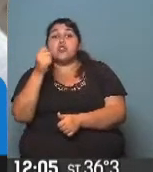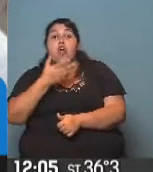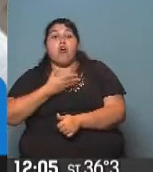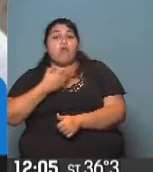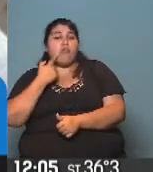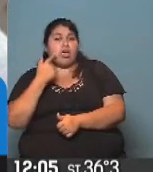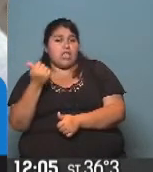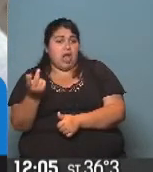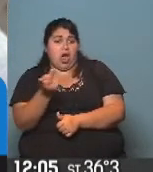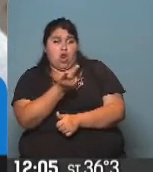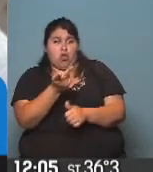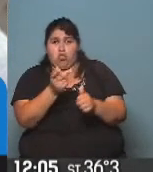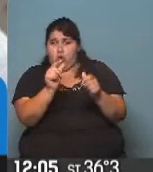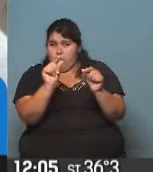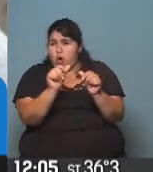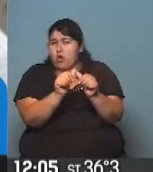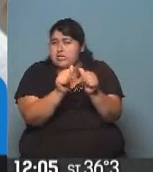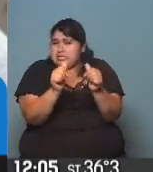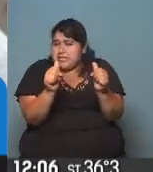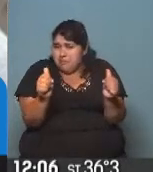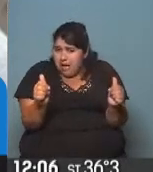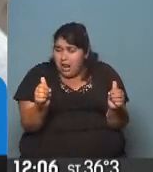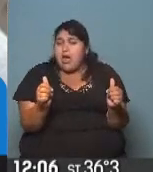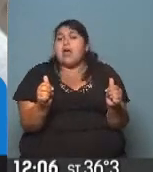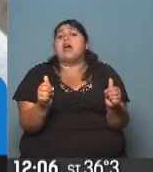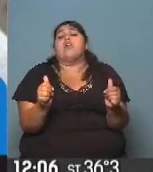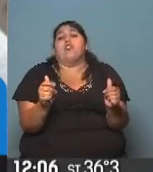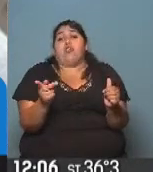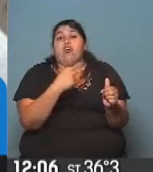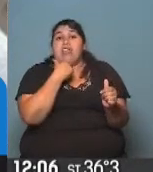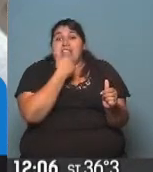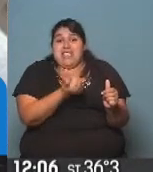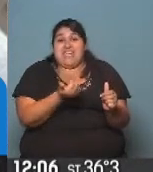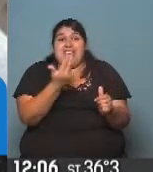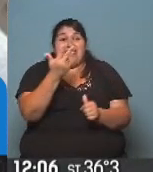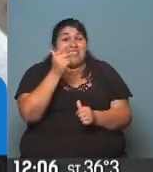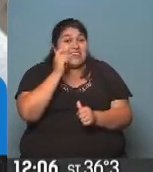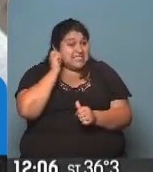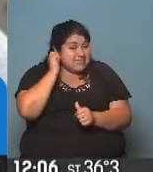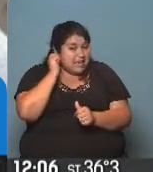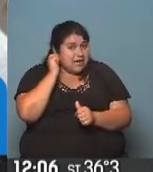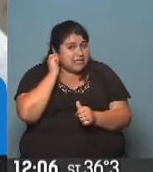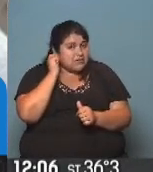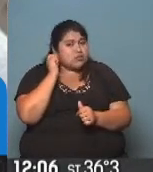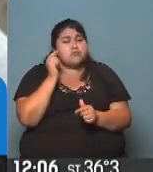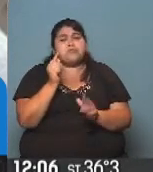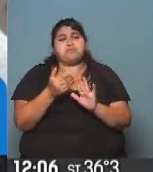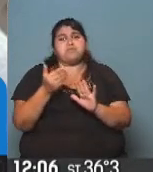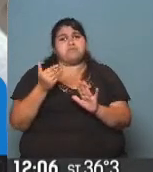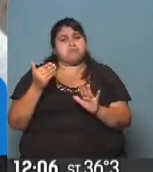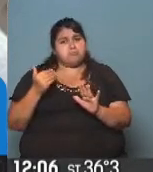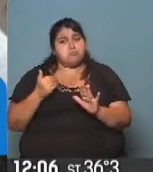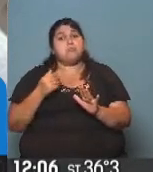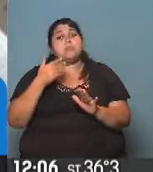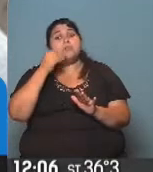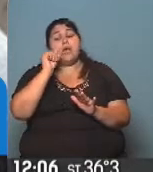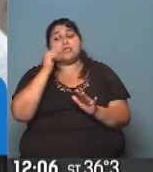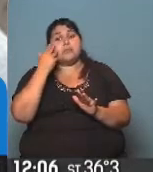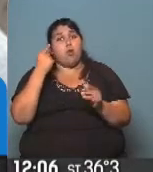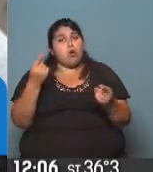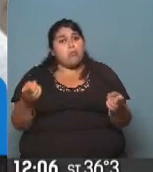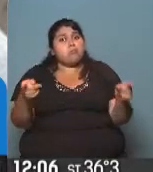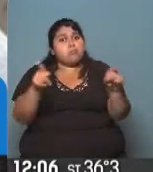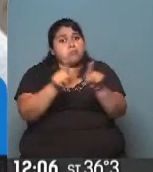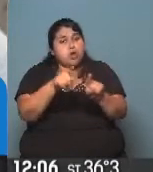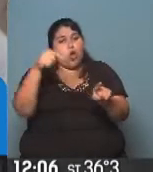de bryant la víctima con quien tienen una hija de tres años en los últimos días habían recompuesto la relación y en el